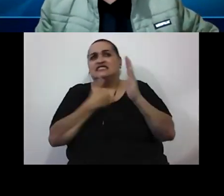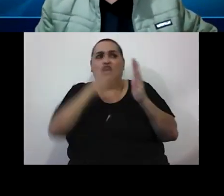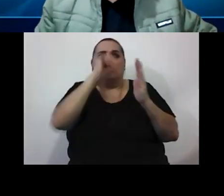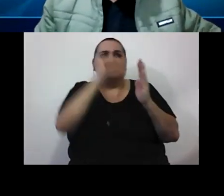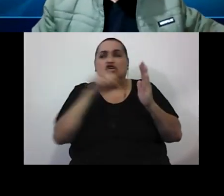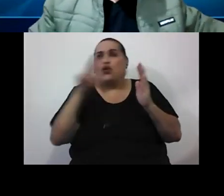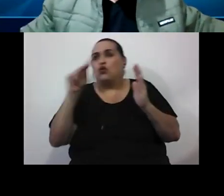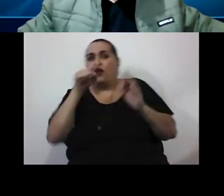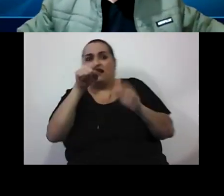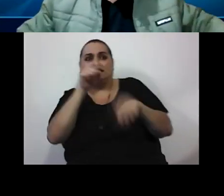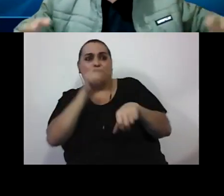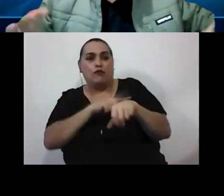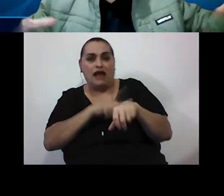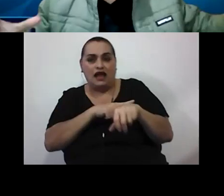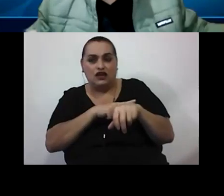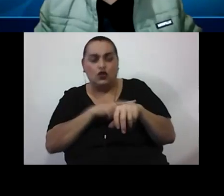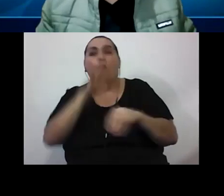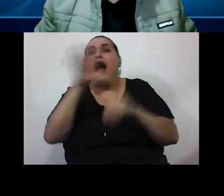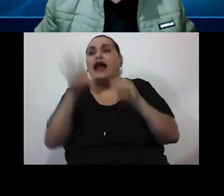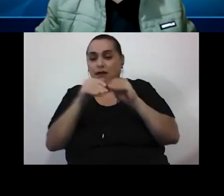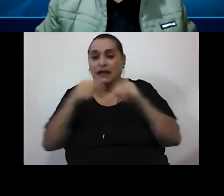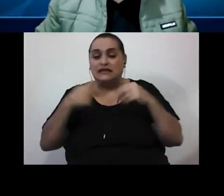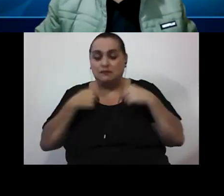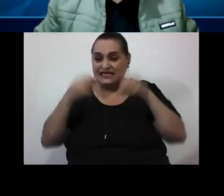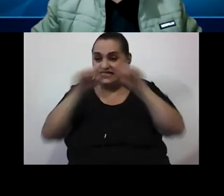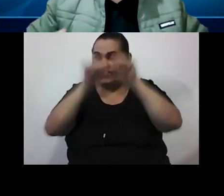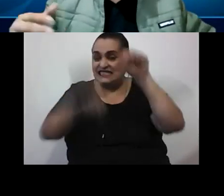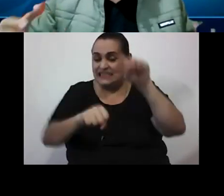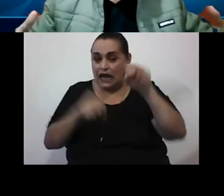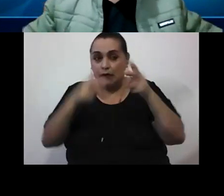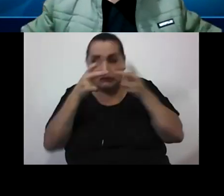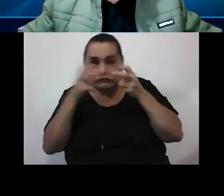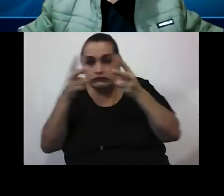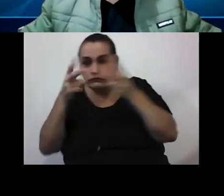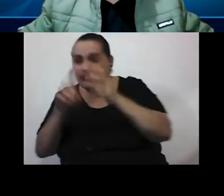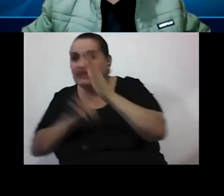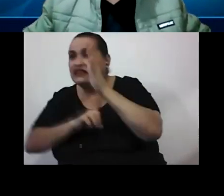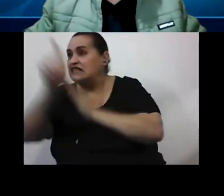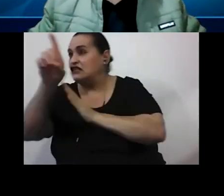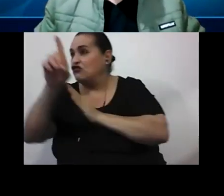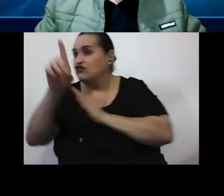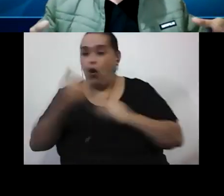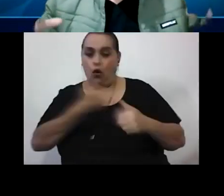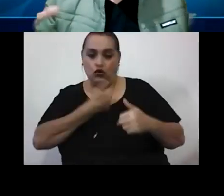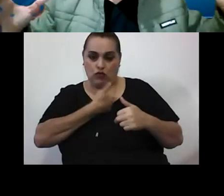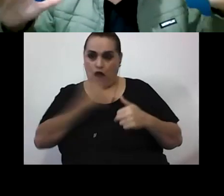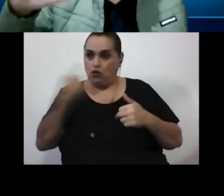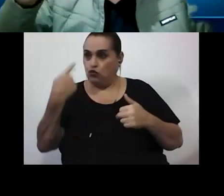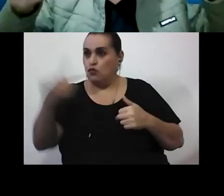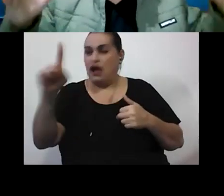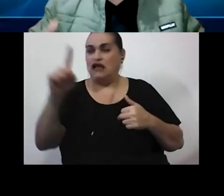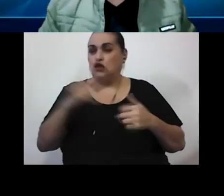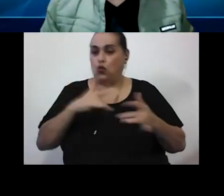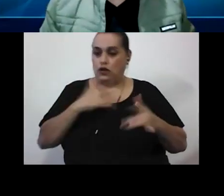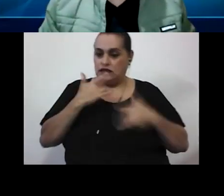momento, ¿verdad? Y además mi sistema reptiliano está bastante desarrollado, que es el sistema autónomo, automático, instintivo, ese sistema